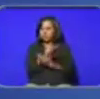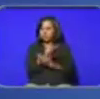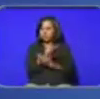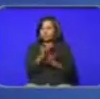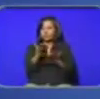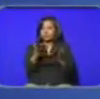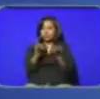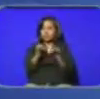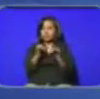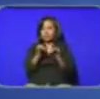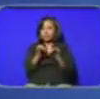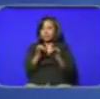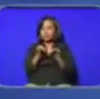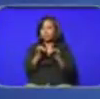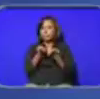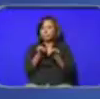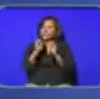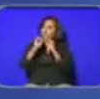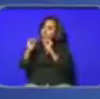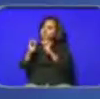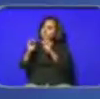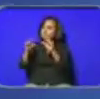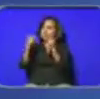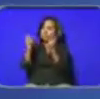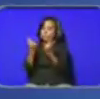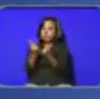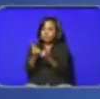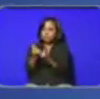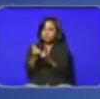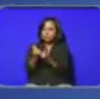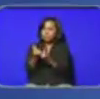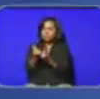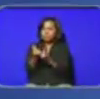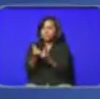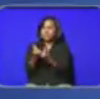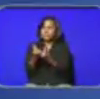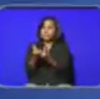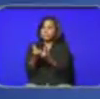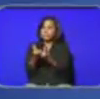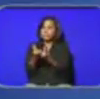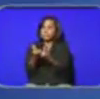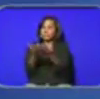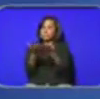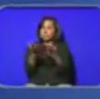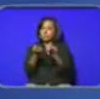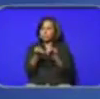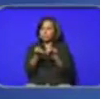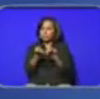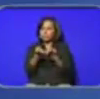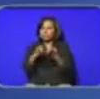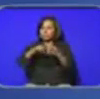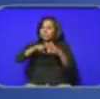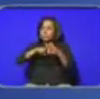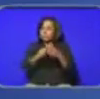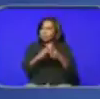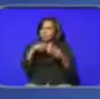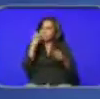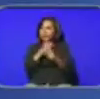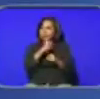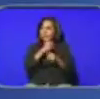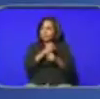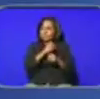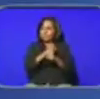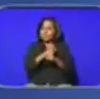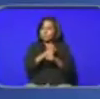específicamente a un sector de la población que sale de la media, que quiere ingresar al mercado laboral, pero tal vez todavía no